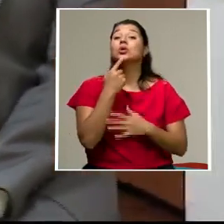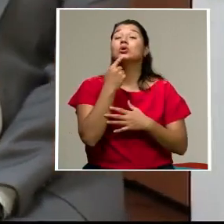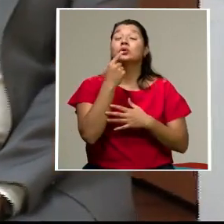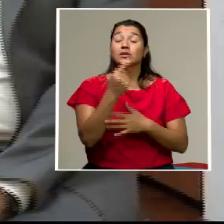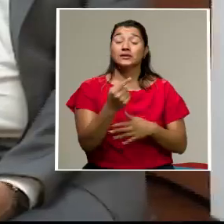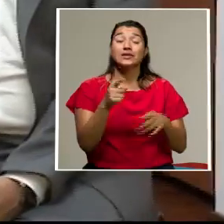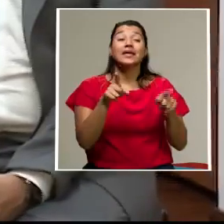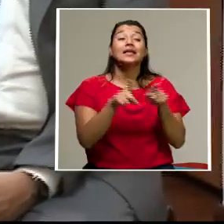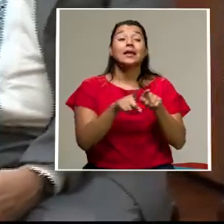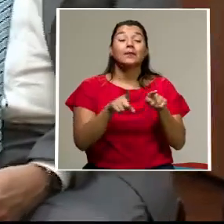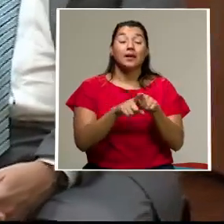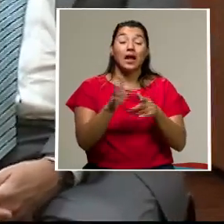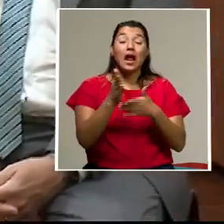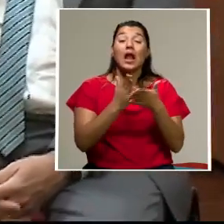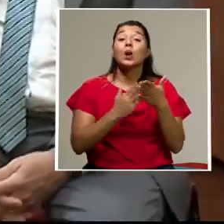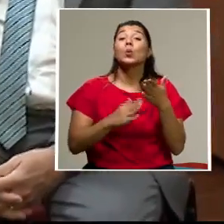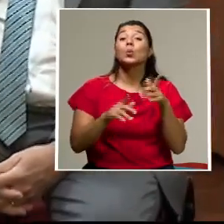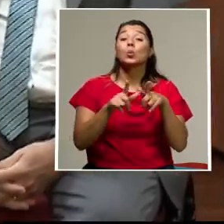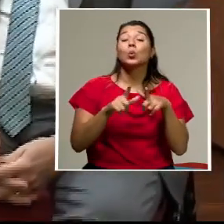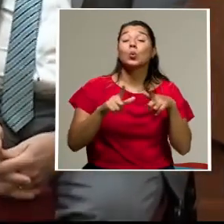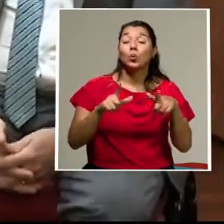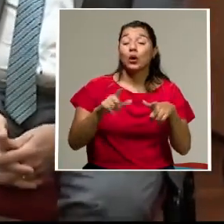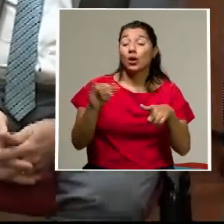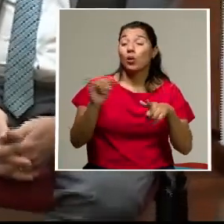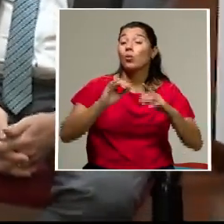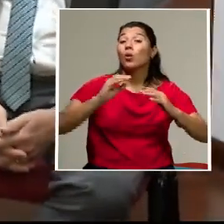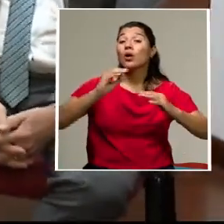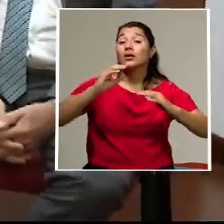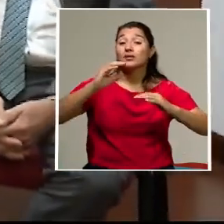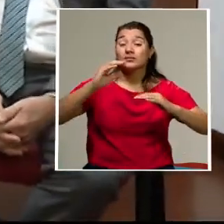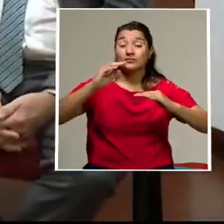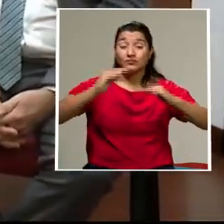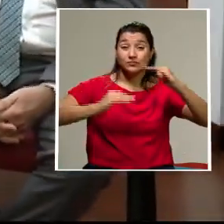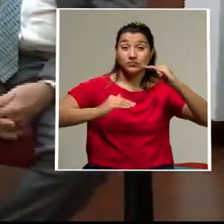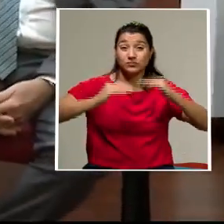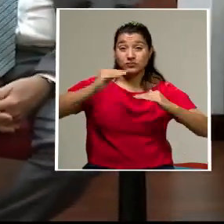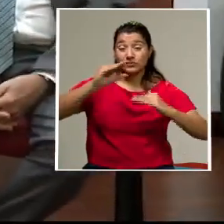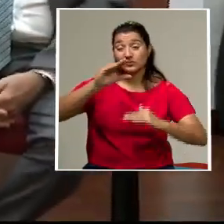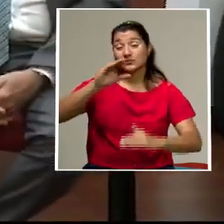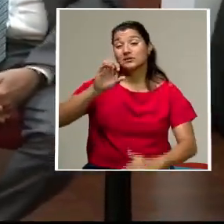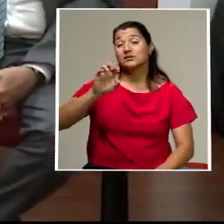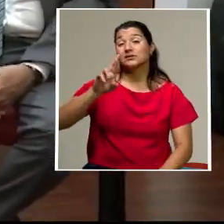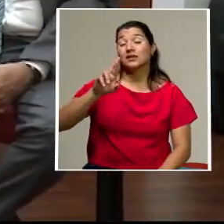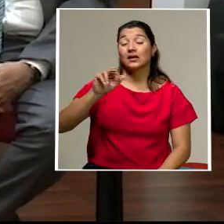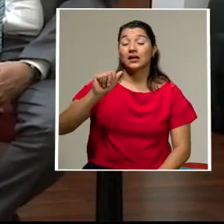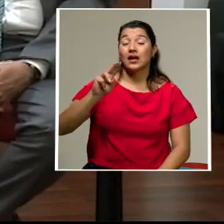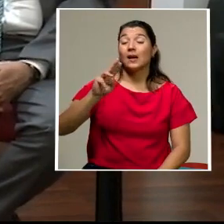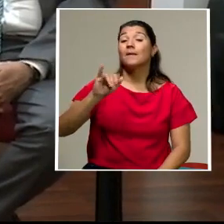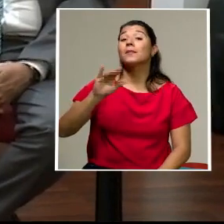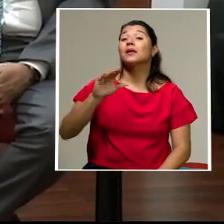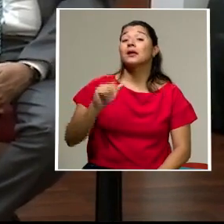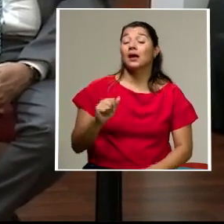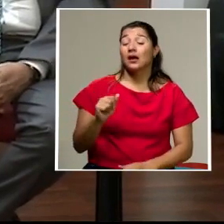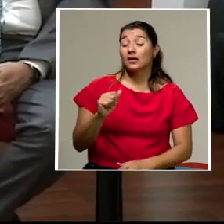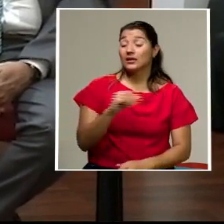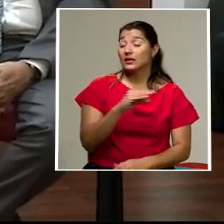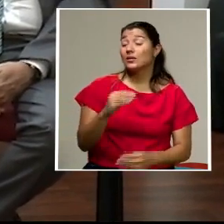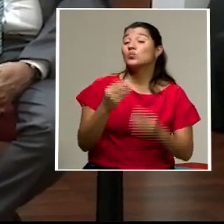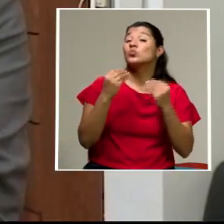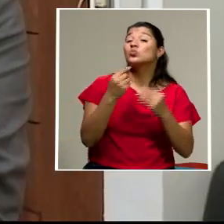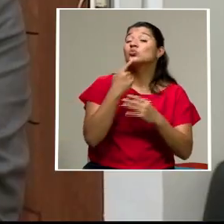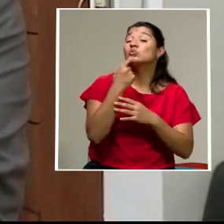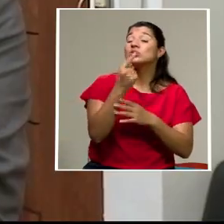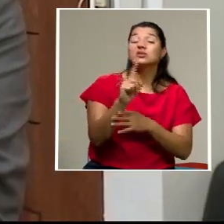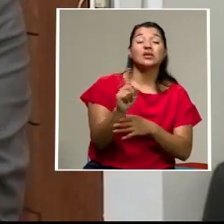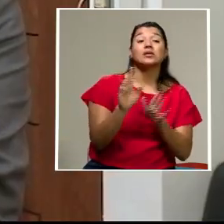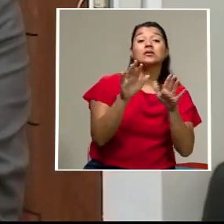dado parte, digámoslo así, como que han aflojado en ciertos términos, porque ellos dicen que no van a meterse en el tema de la contratación